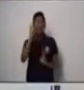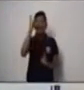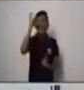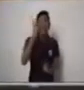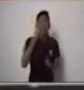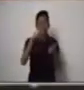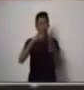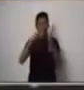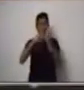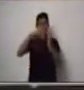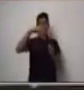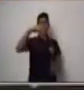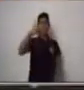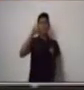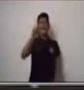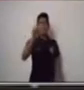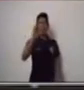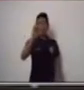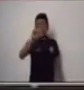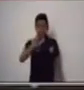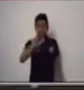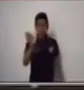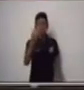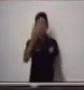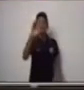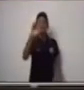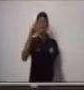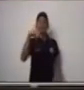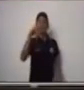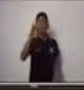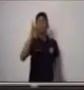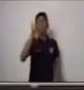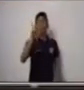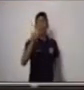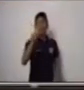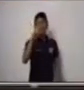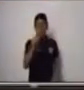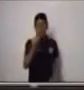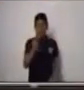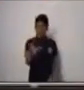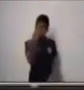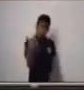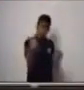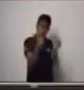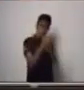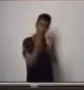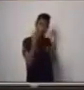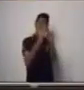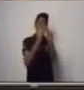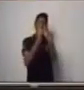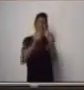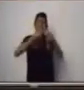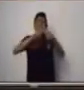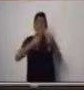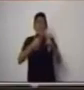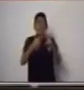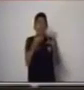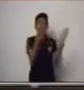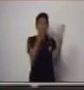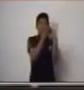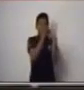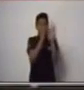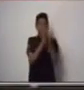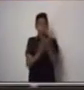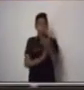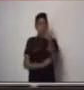compuestas. Entonces todos juntos allá en casa vamos a empezar a armar. Voy a